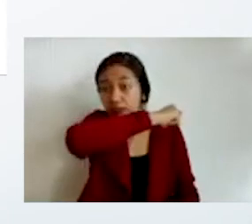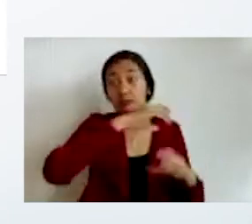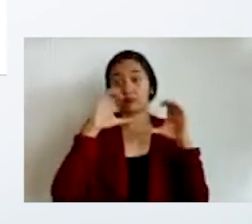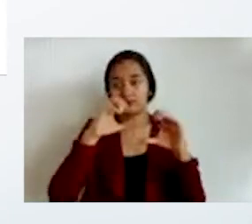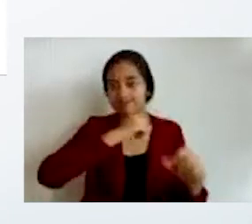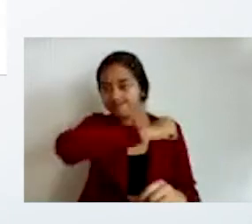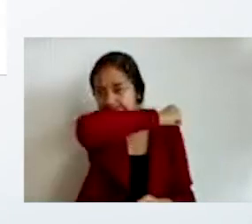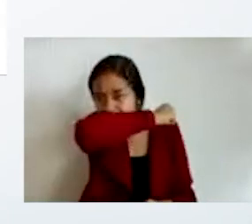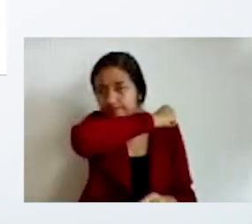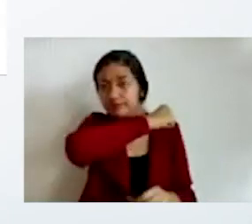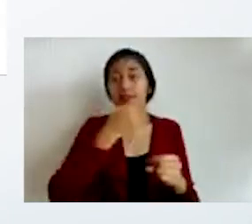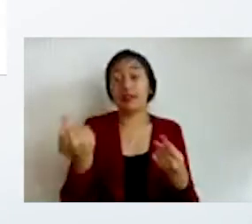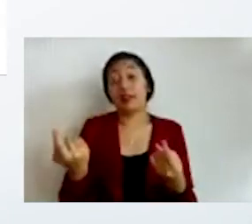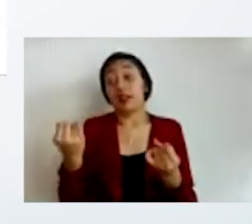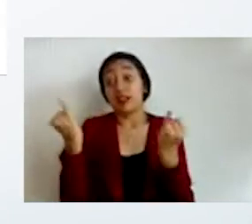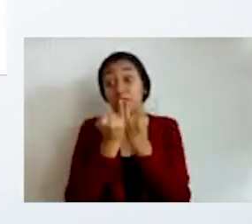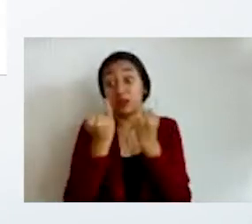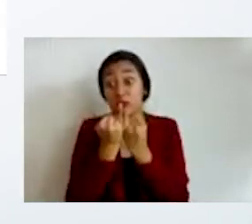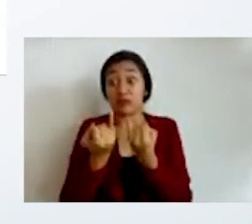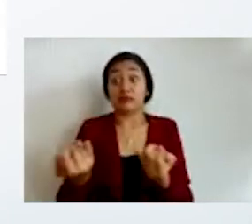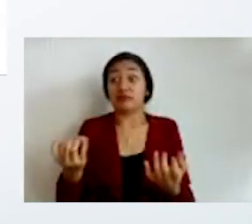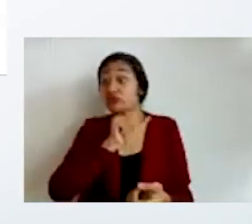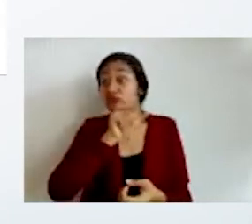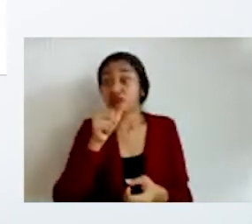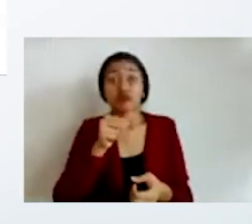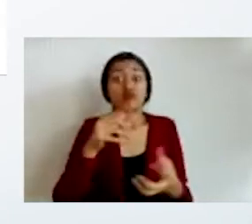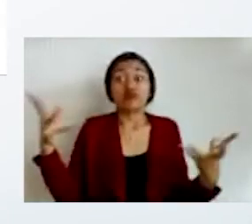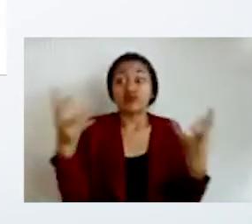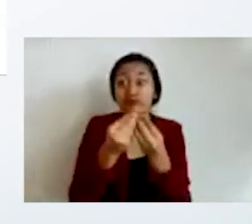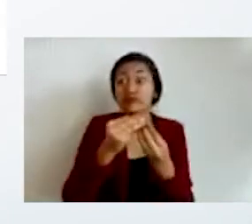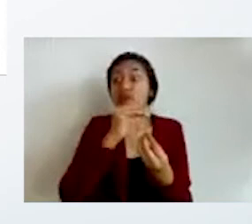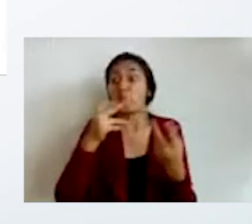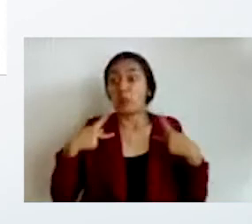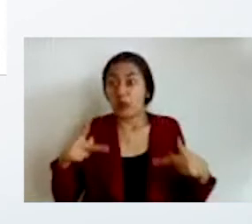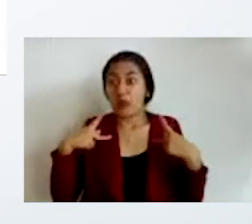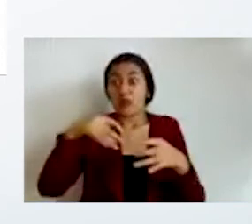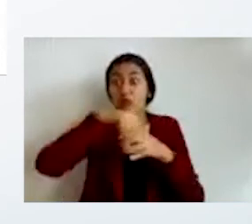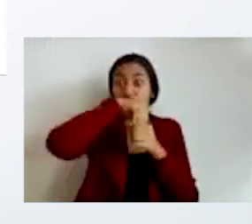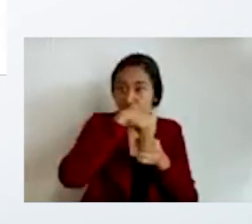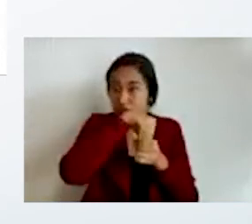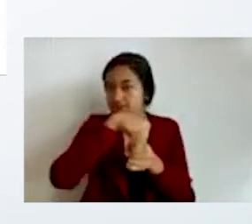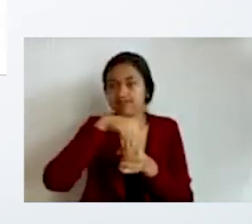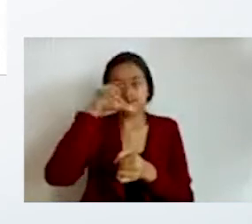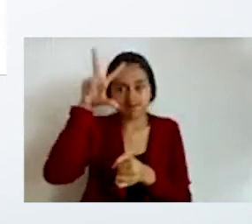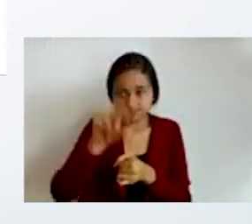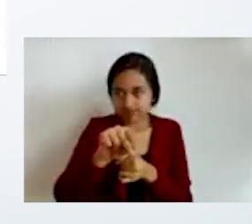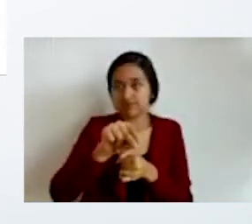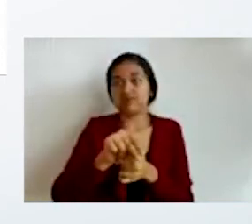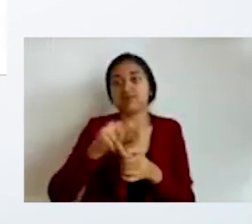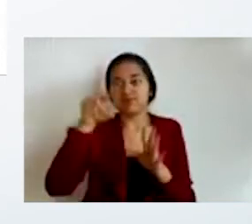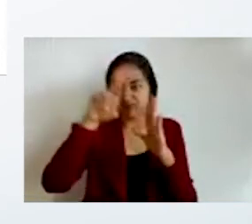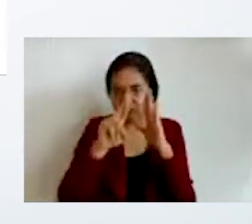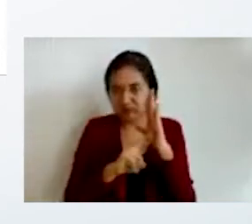el no reunirse demasiadas personas, no